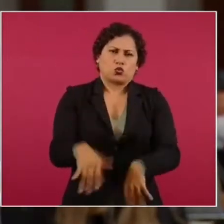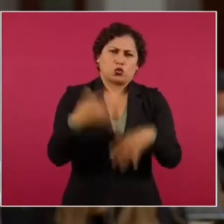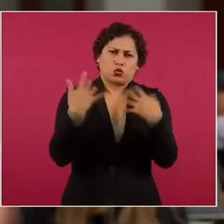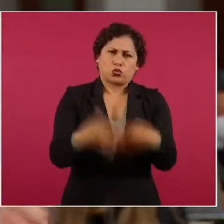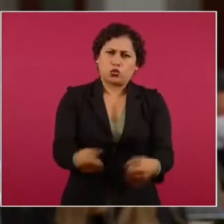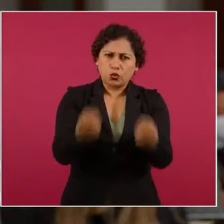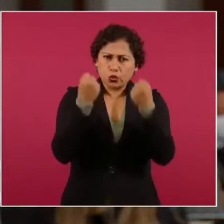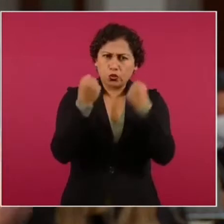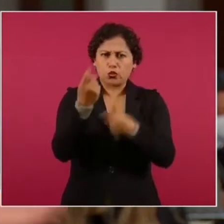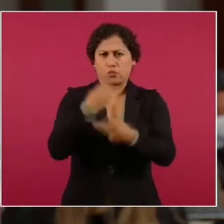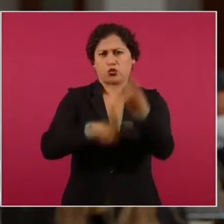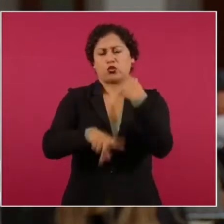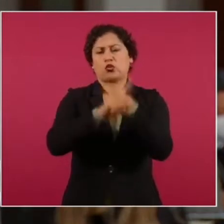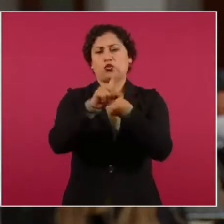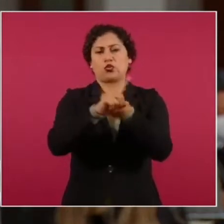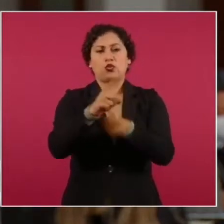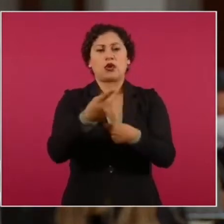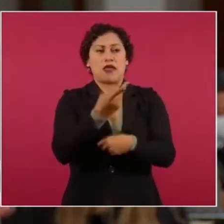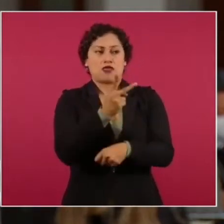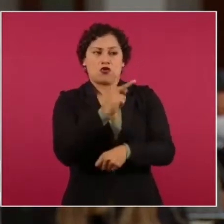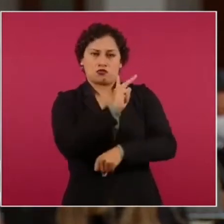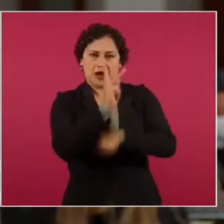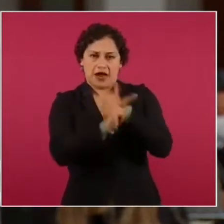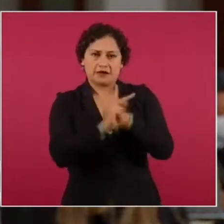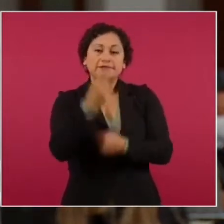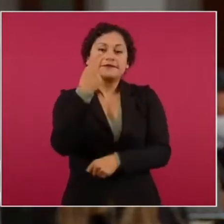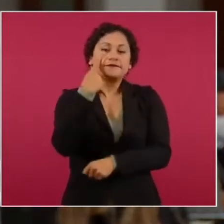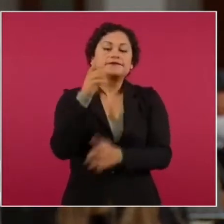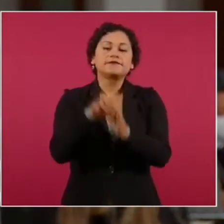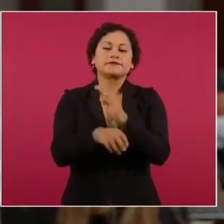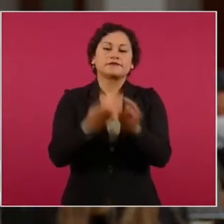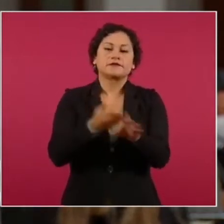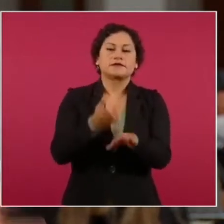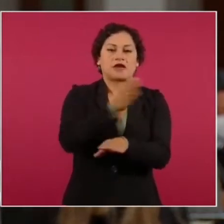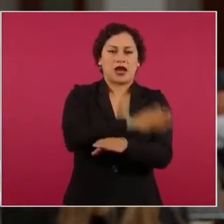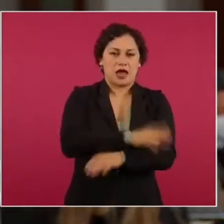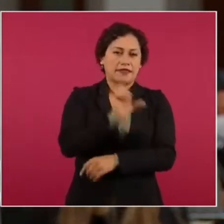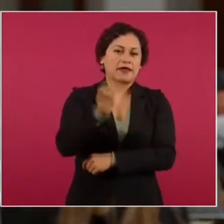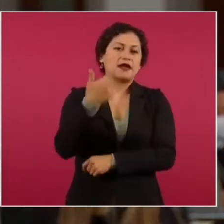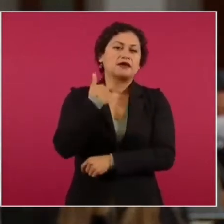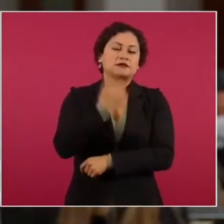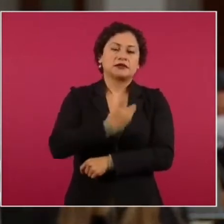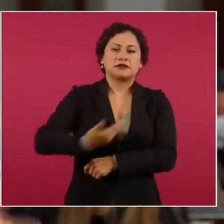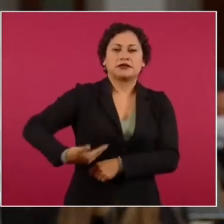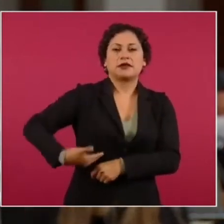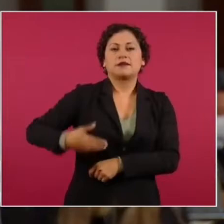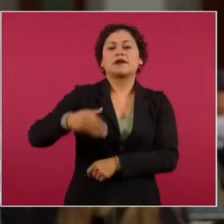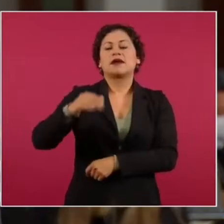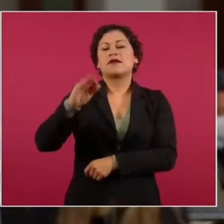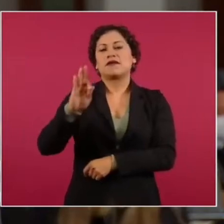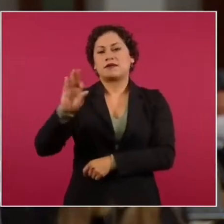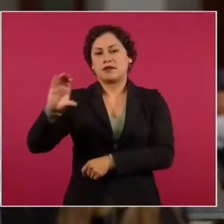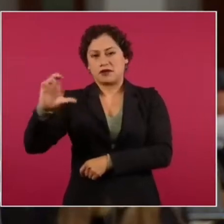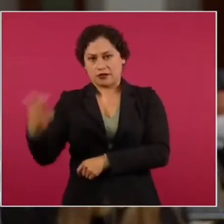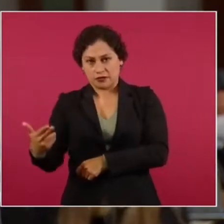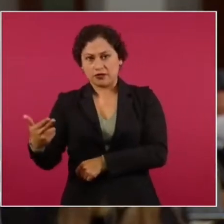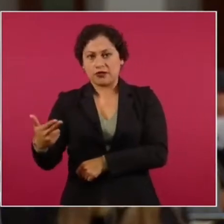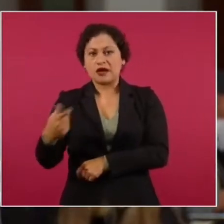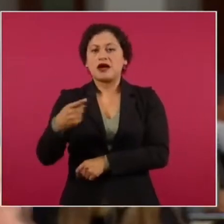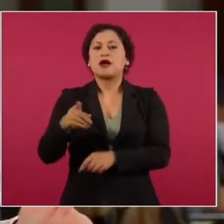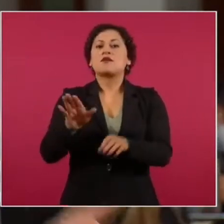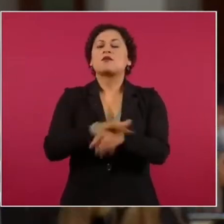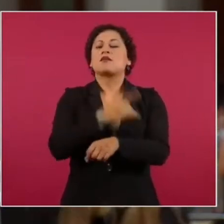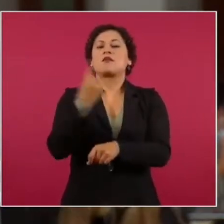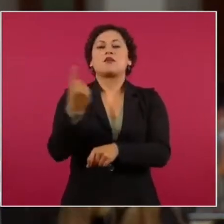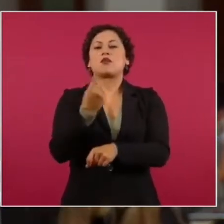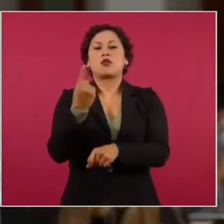económica entre ambos países. El argumento en su momento fue en el gobierno de Felipe Calderón y como todas esas se las colgaban a la guerra contra el narcotráfico, fue